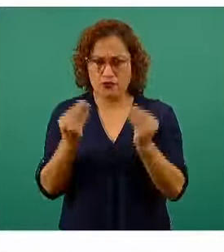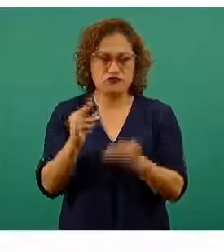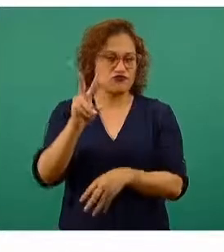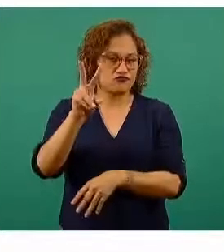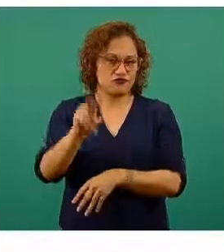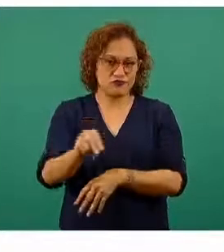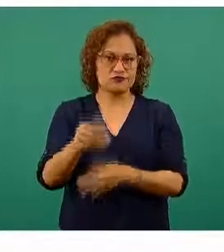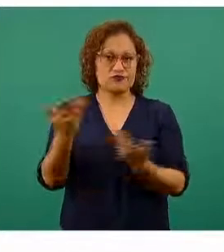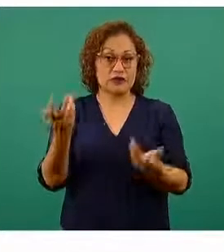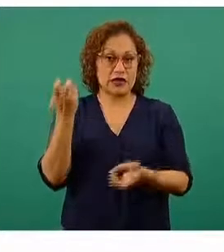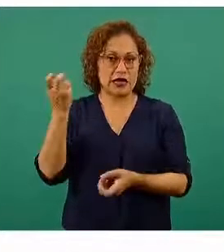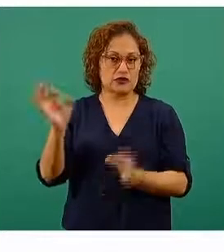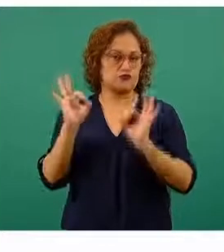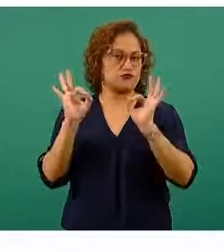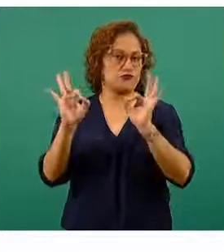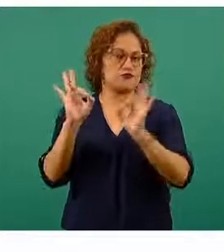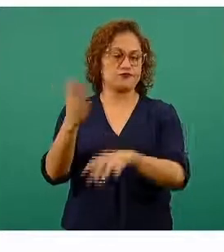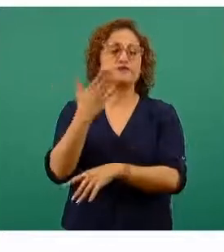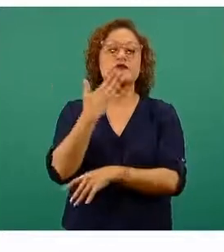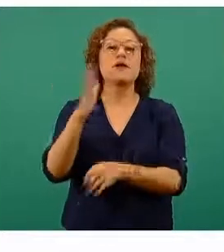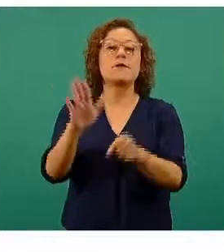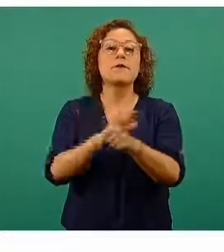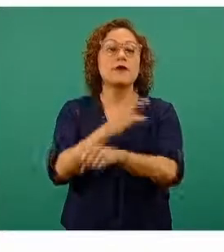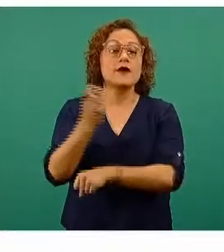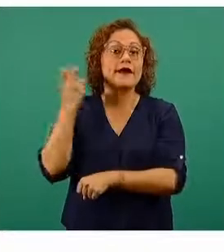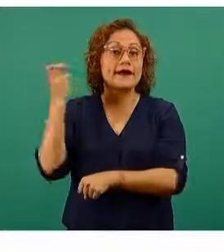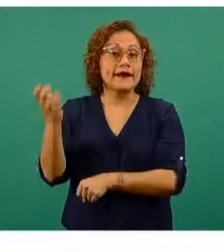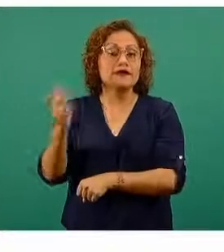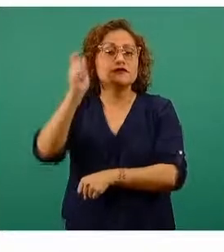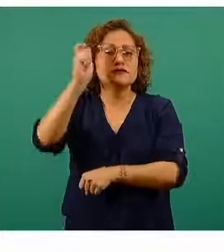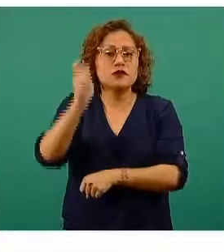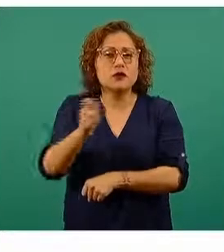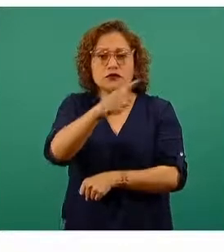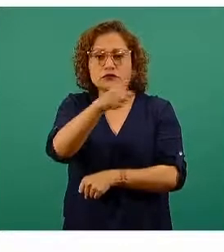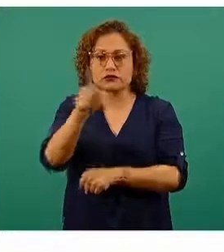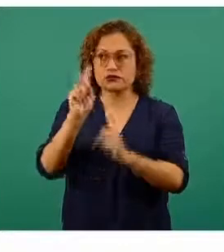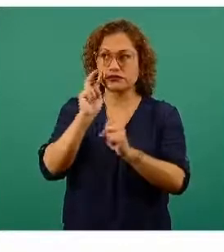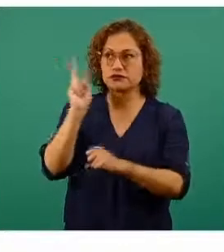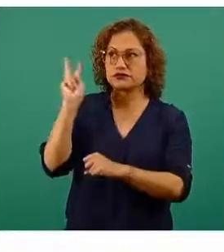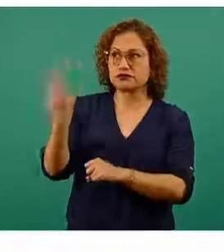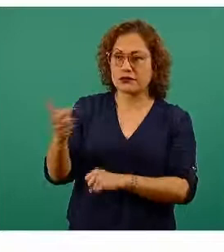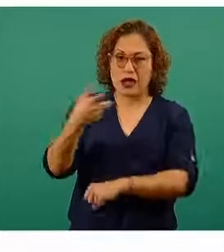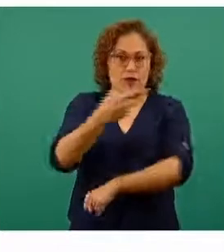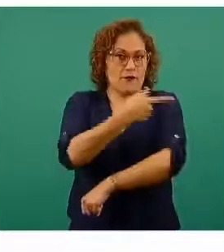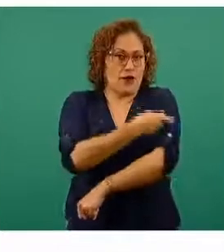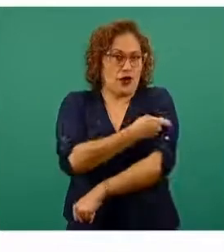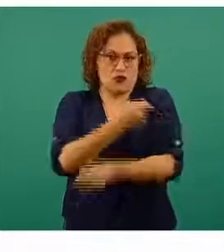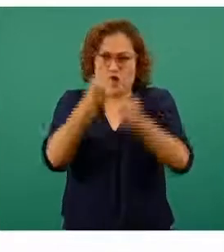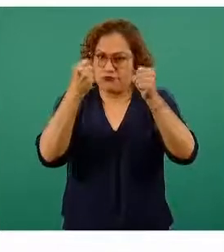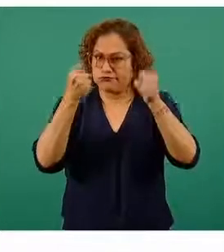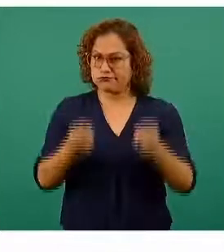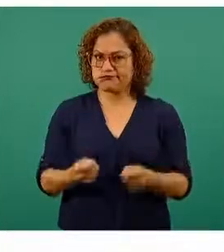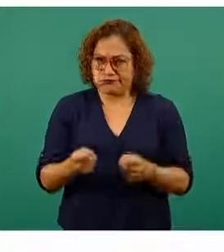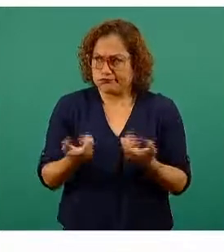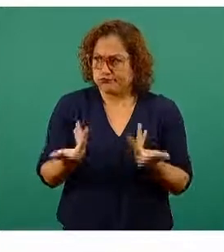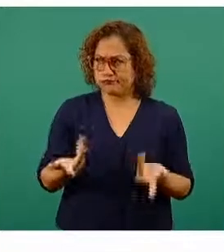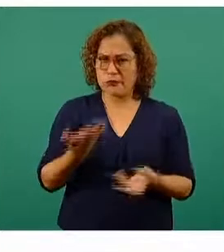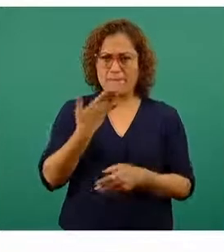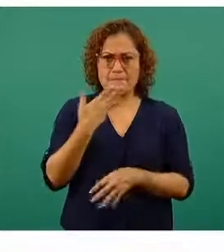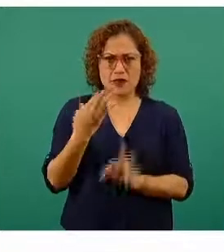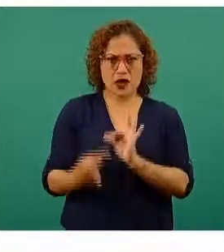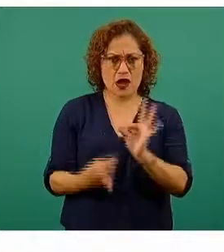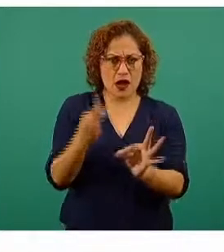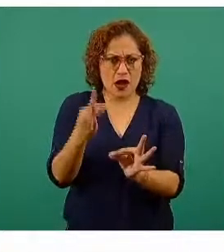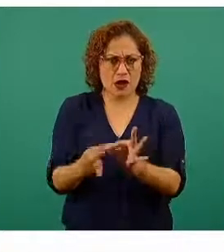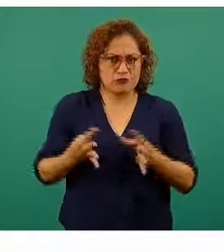alentador. Lo que sigue demostrando que se trata de vacunas seguras y desde luego también son vacunas eficaces.